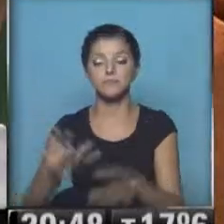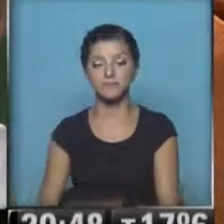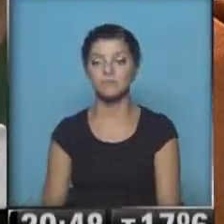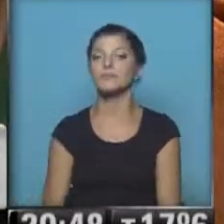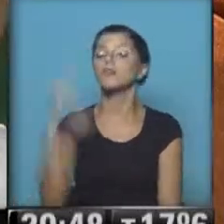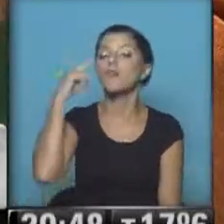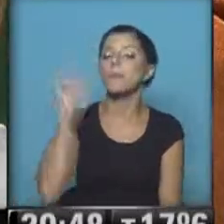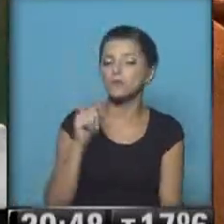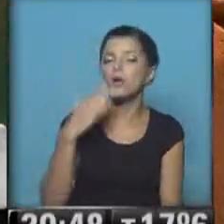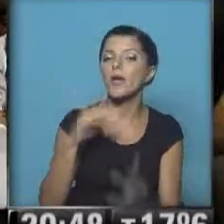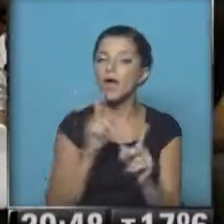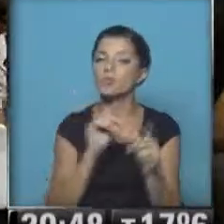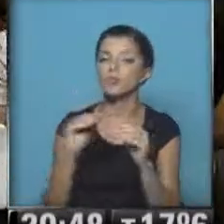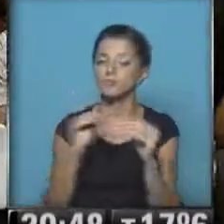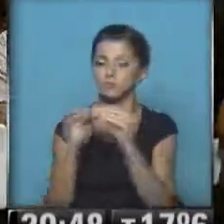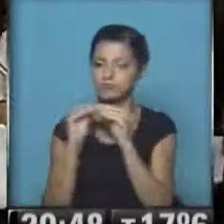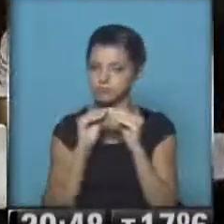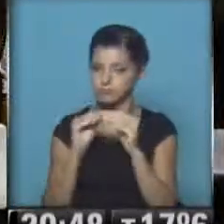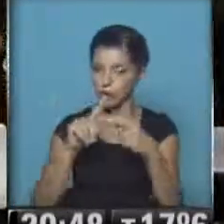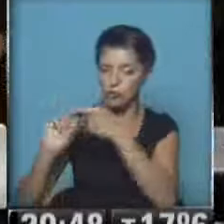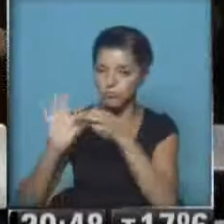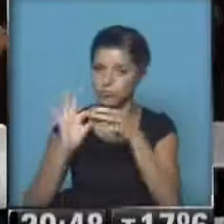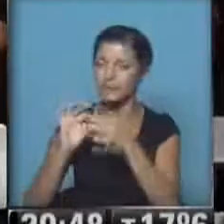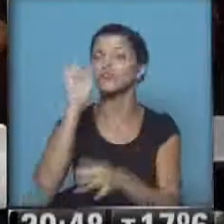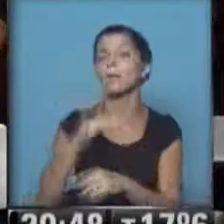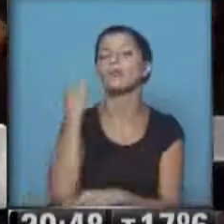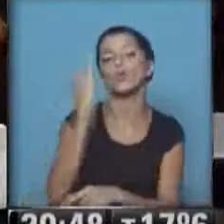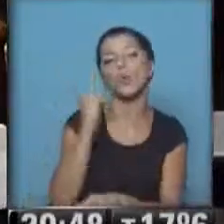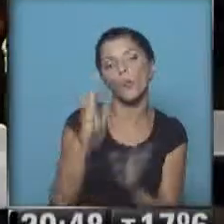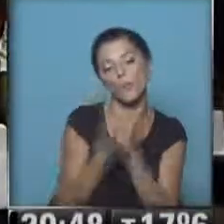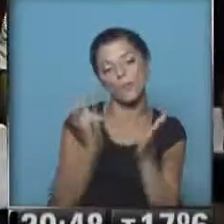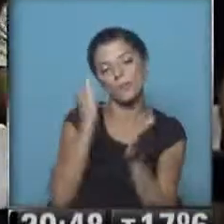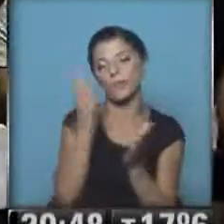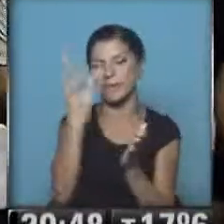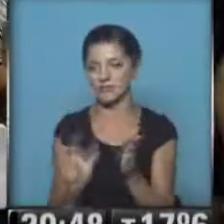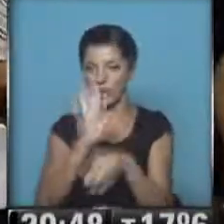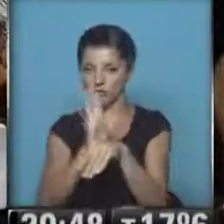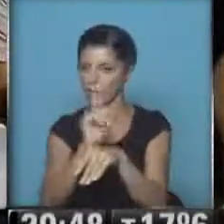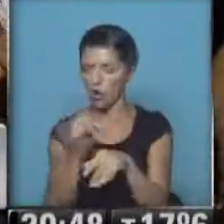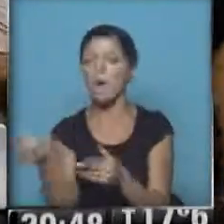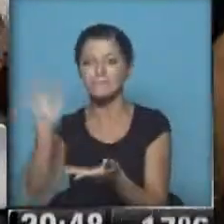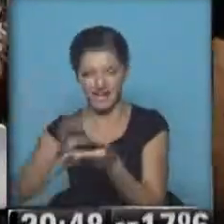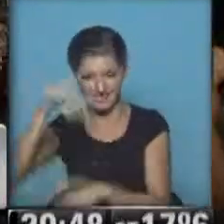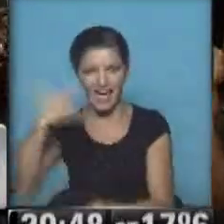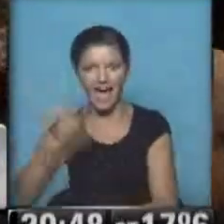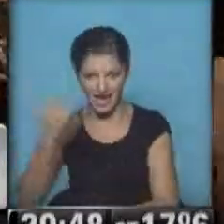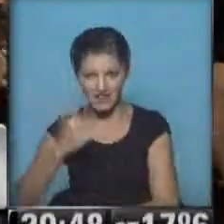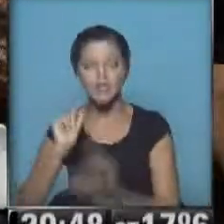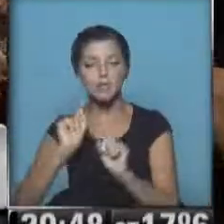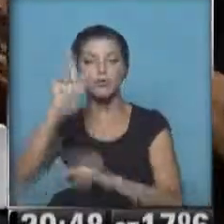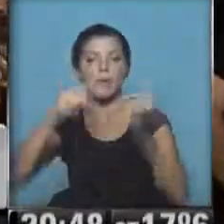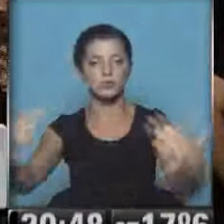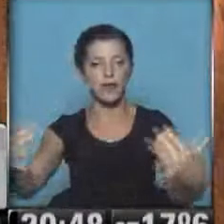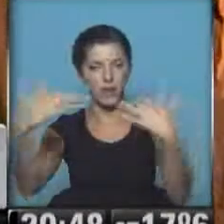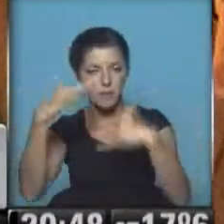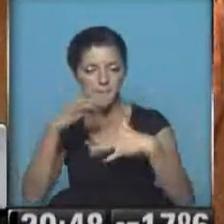muchos más sentidos que lo que es simplemente contar un cuentito de un personaje. Eso me parece que lo va a acercar al público.